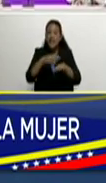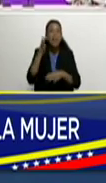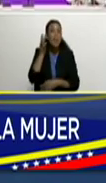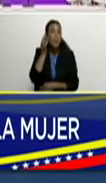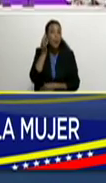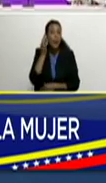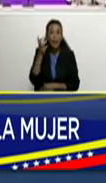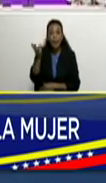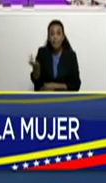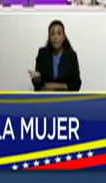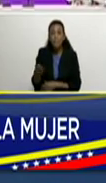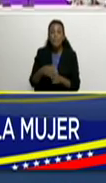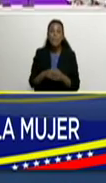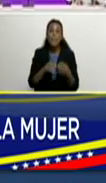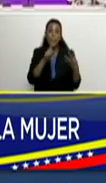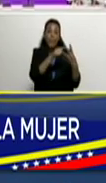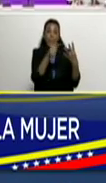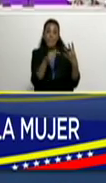Mujer.